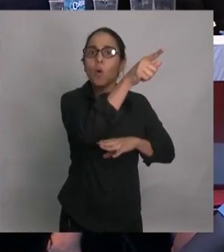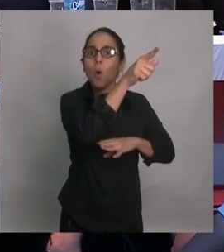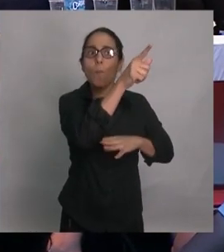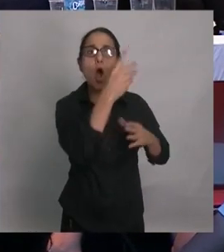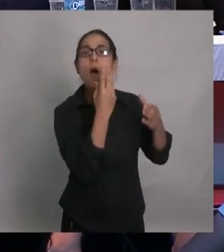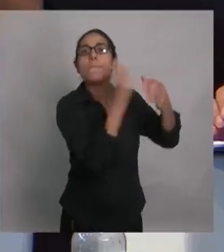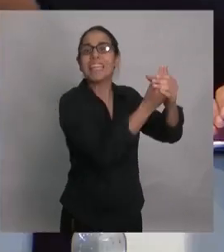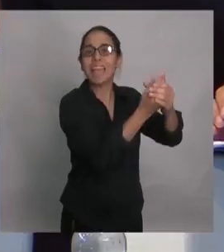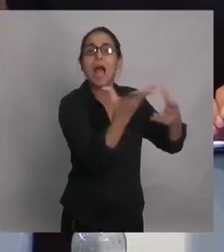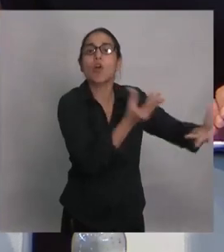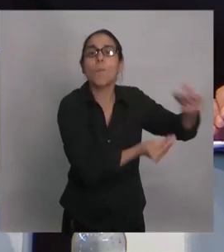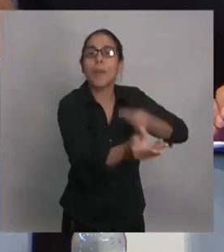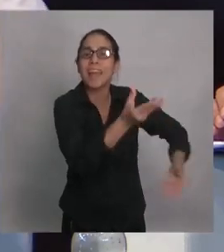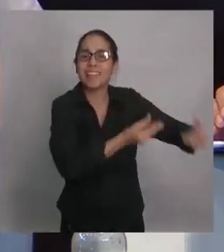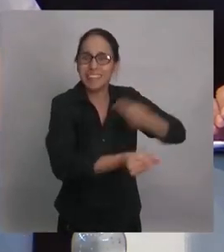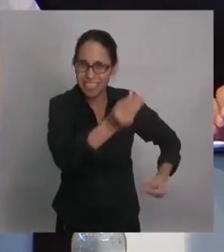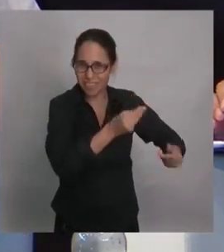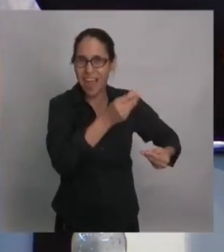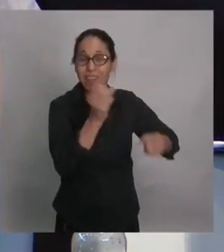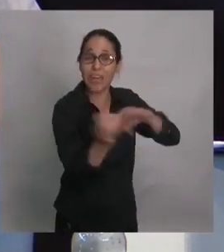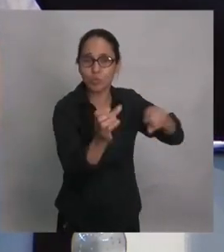defender a los trabajadores recicladores de base.